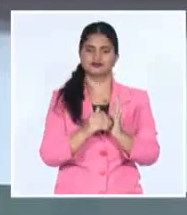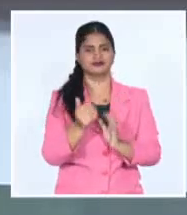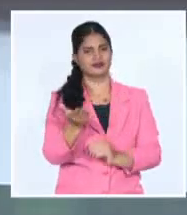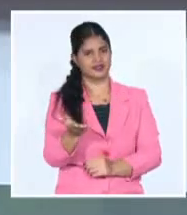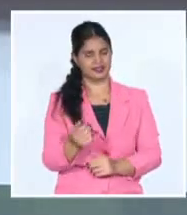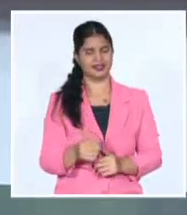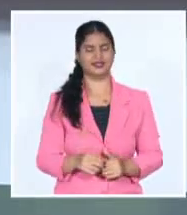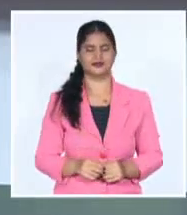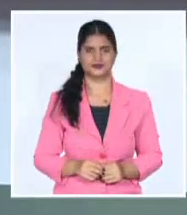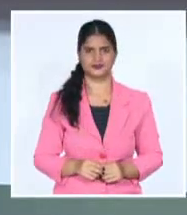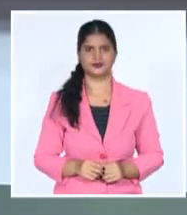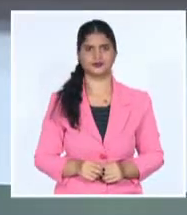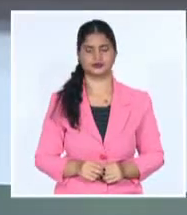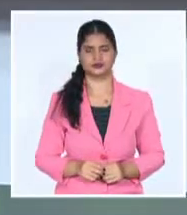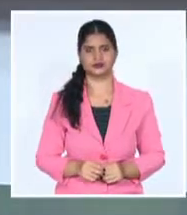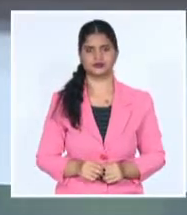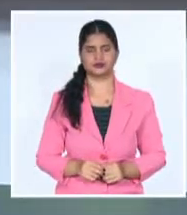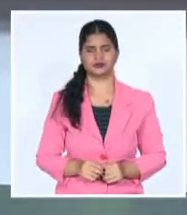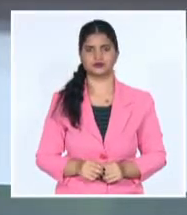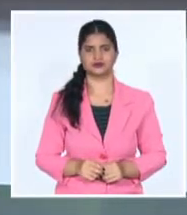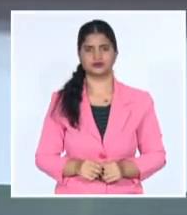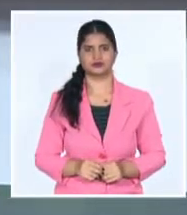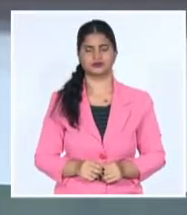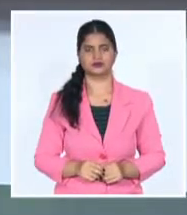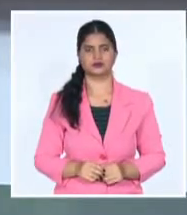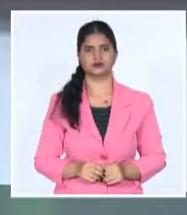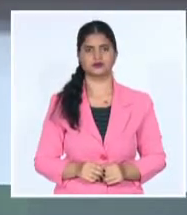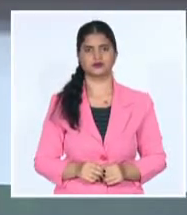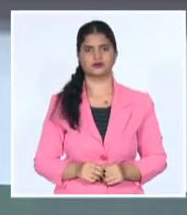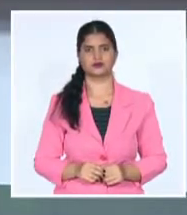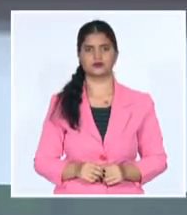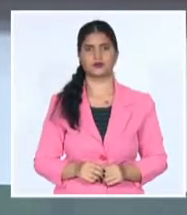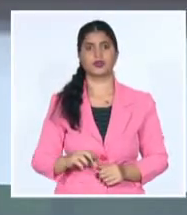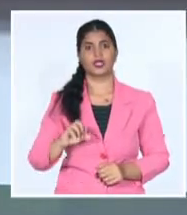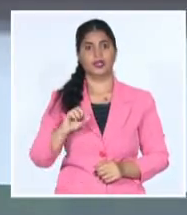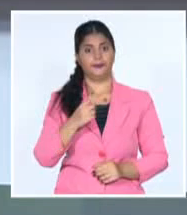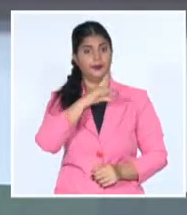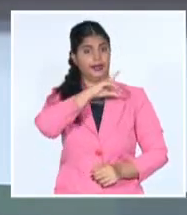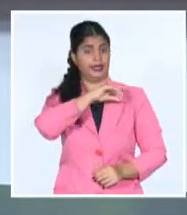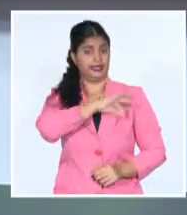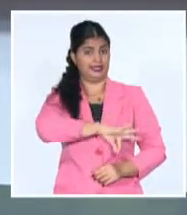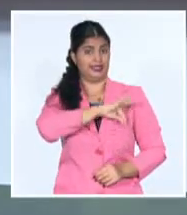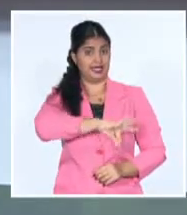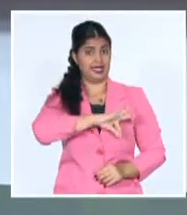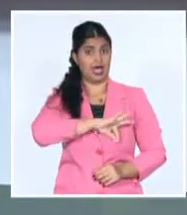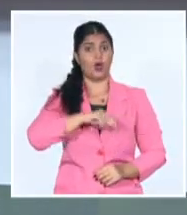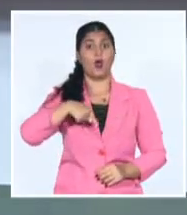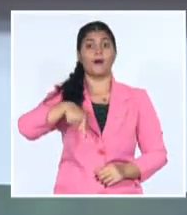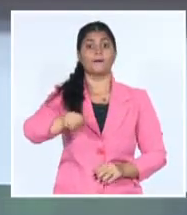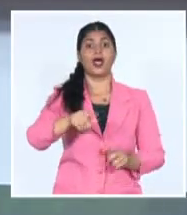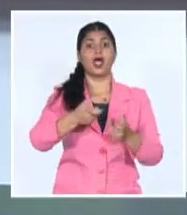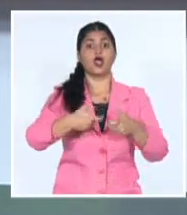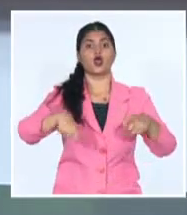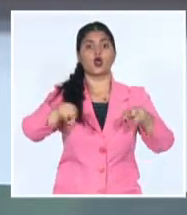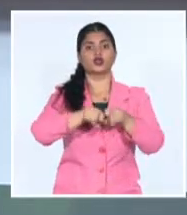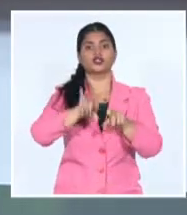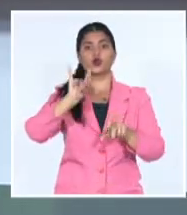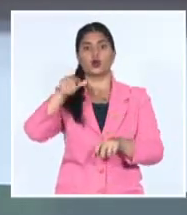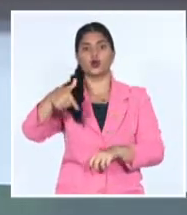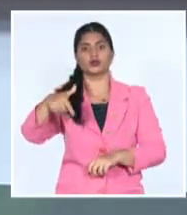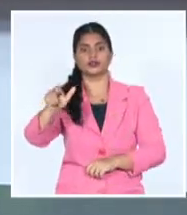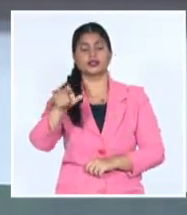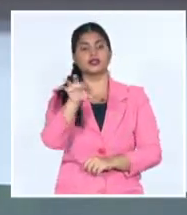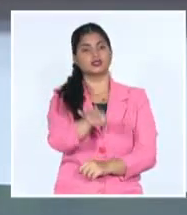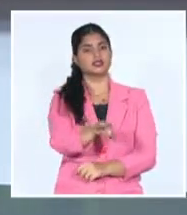para ti. Y el primer delegado directo de las Fuerzas Armadas Revolucionarias al 12º Congreso de la UJC fue seleccionado en la Brigada de